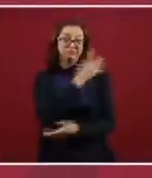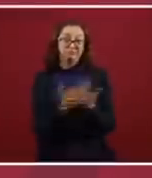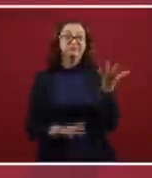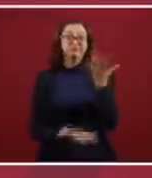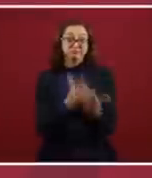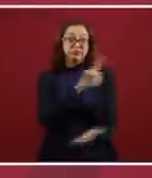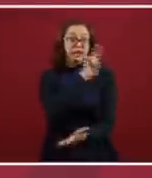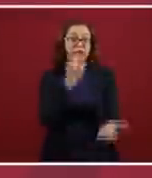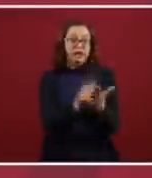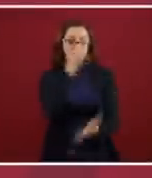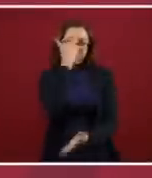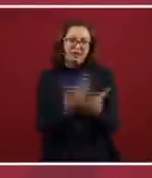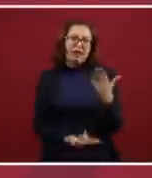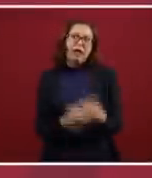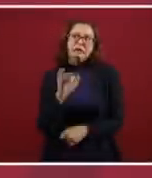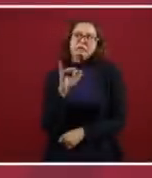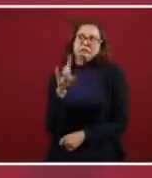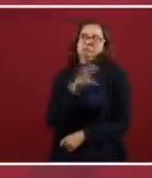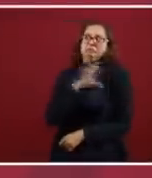¿Fue casual